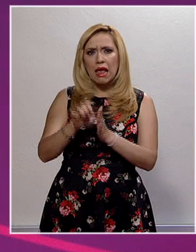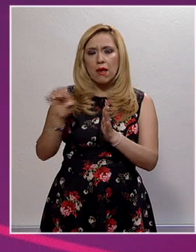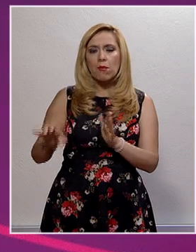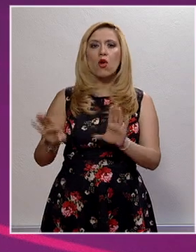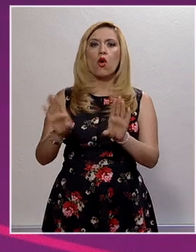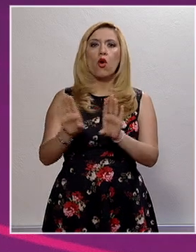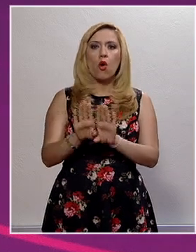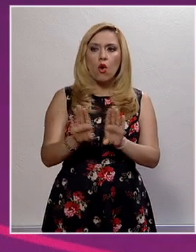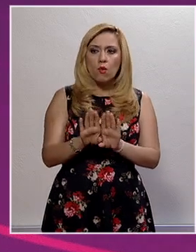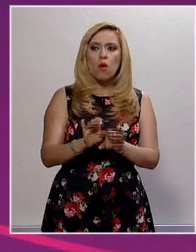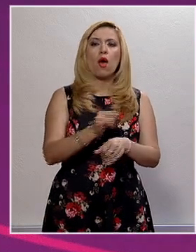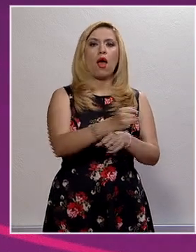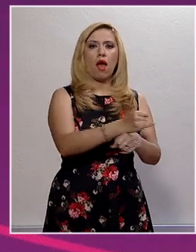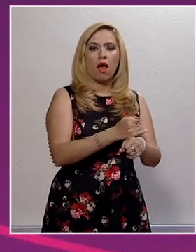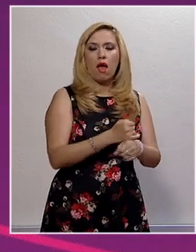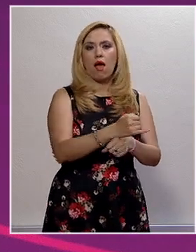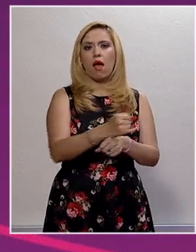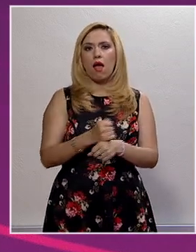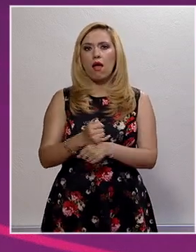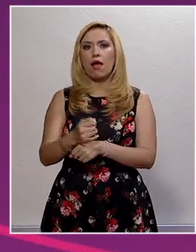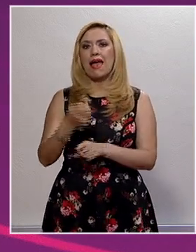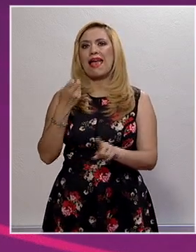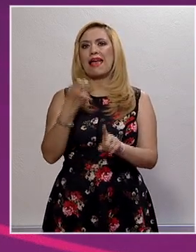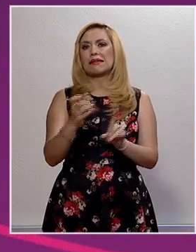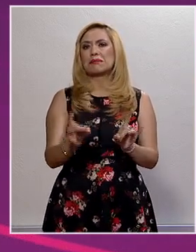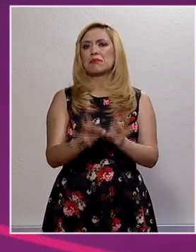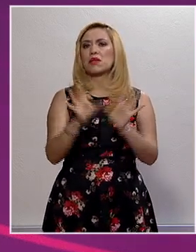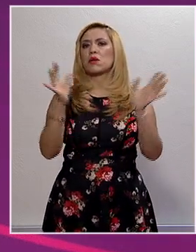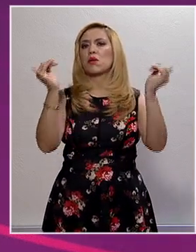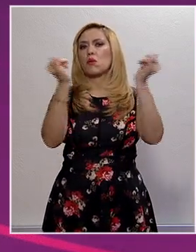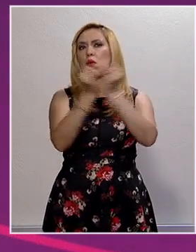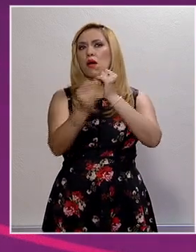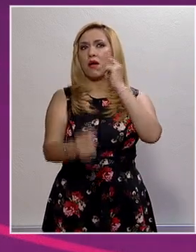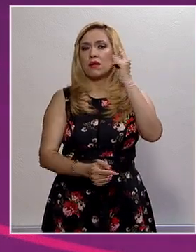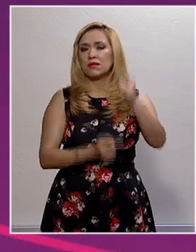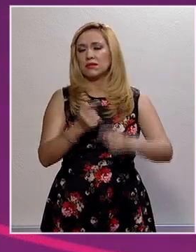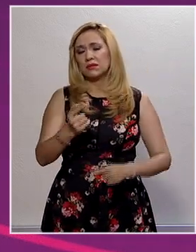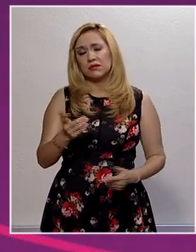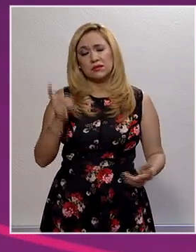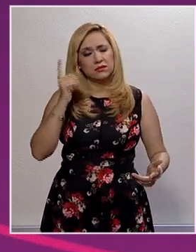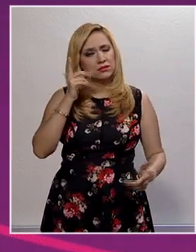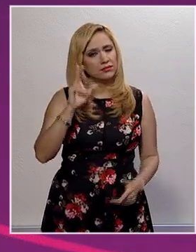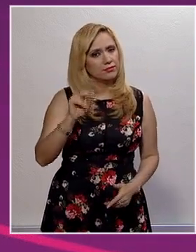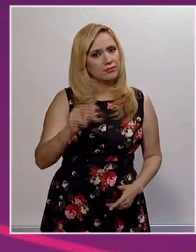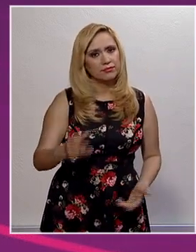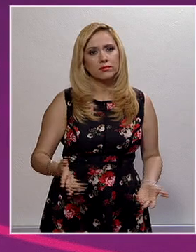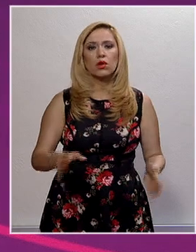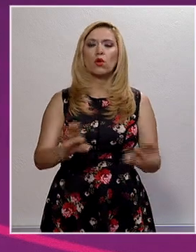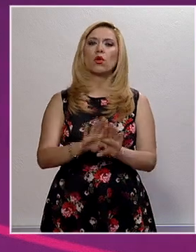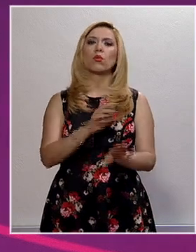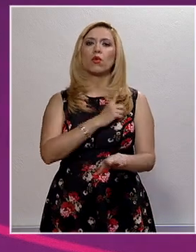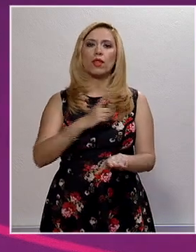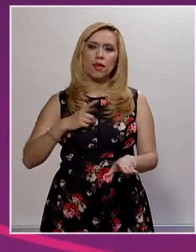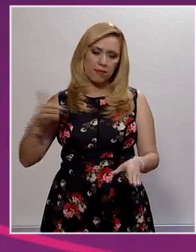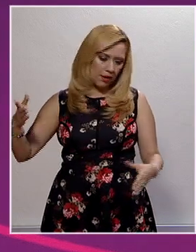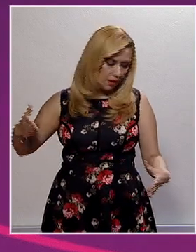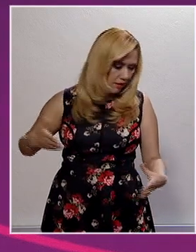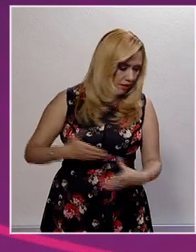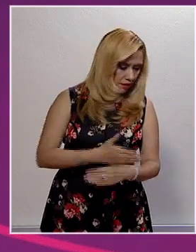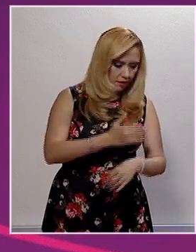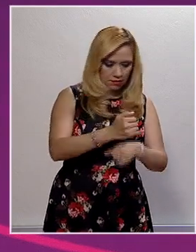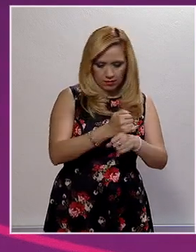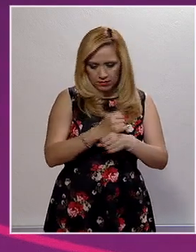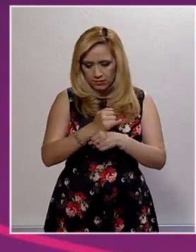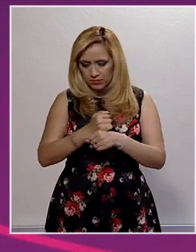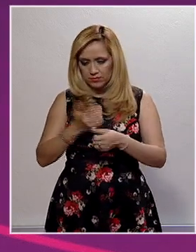para este tipo de delito. Cómo se debe de abordar la escena del crimen, cómo se deben